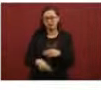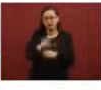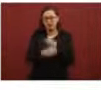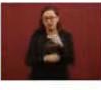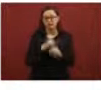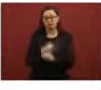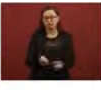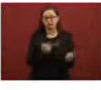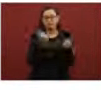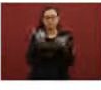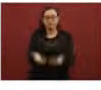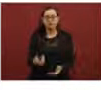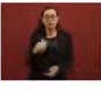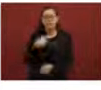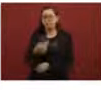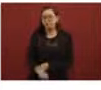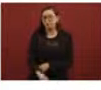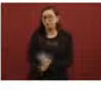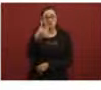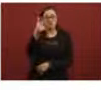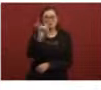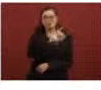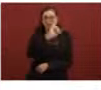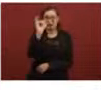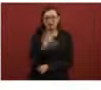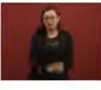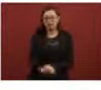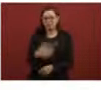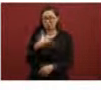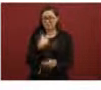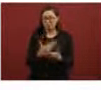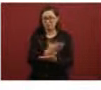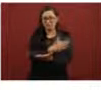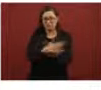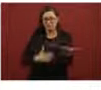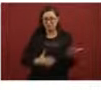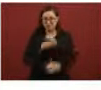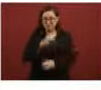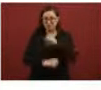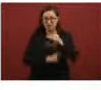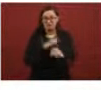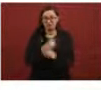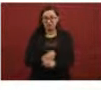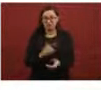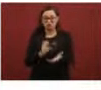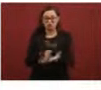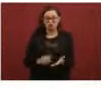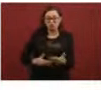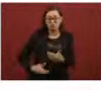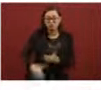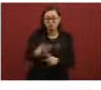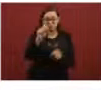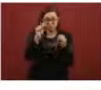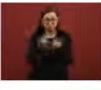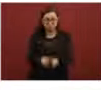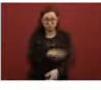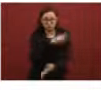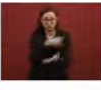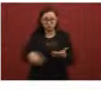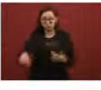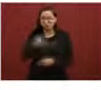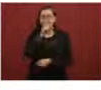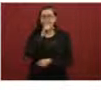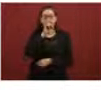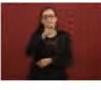nunca se había hecho una compra de manera consolidada a mitad del año para el propio ejercicio. Esto es algo de lo